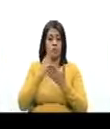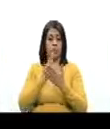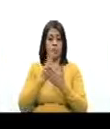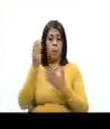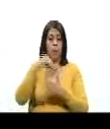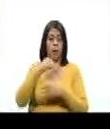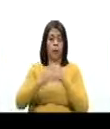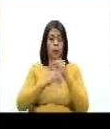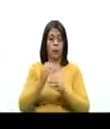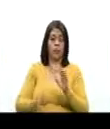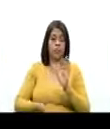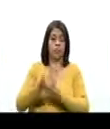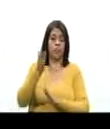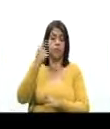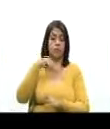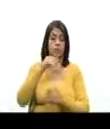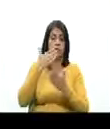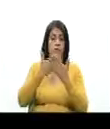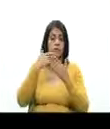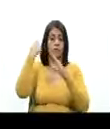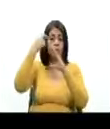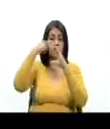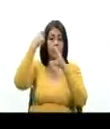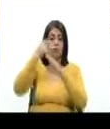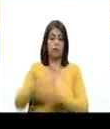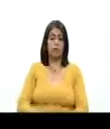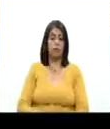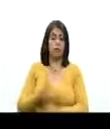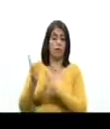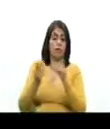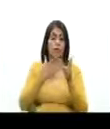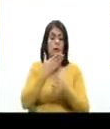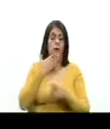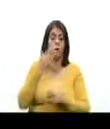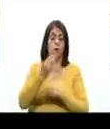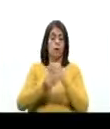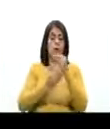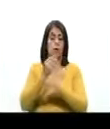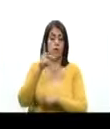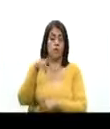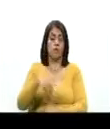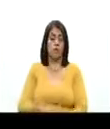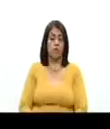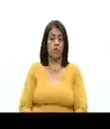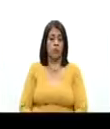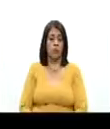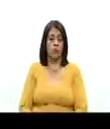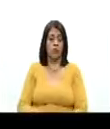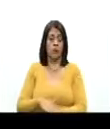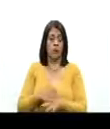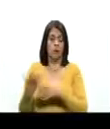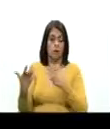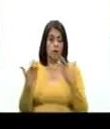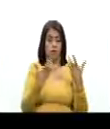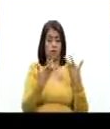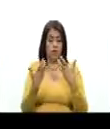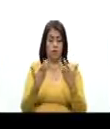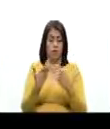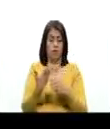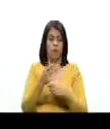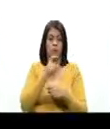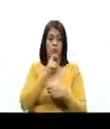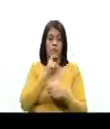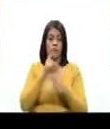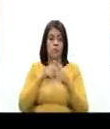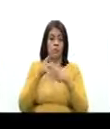hincapié, salgan a la realidad y graben. Los invito a los jóvenes, a ustedes también, porque esto es una guerra